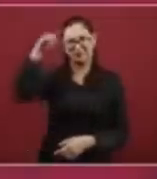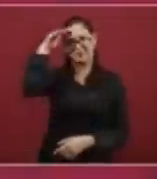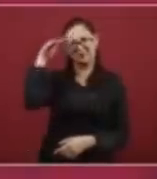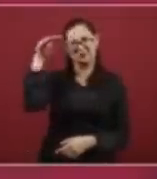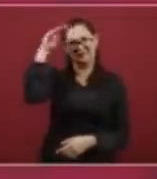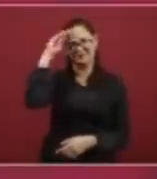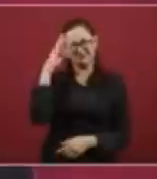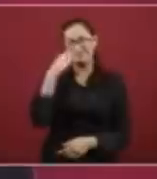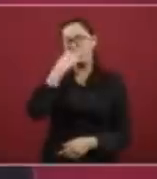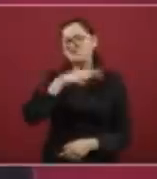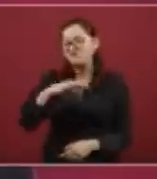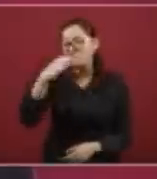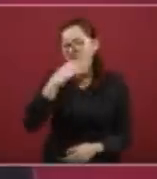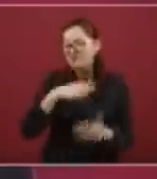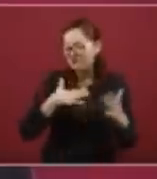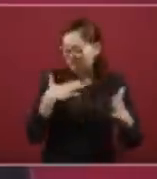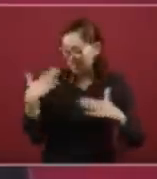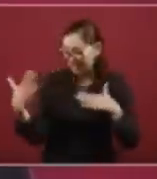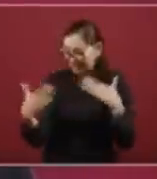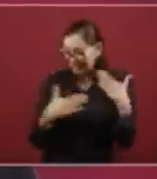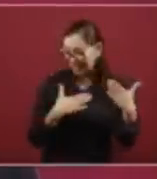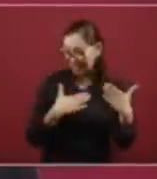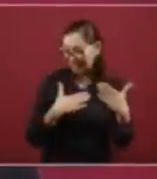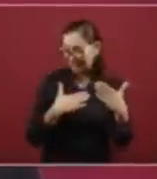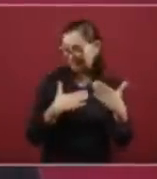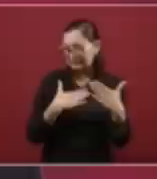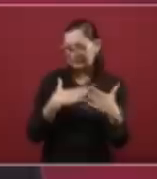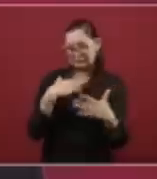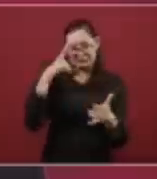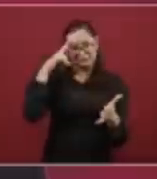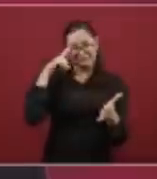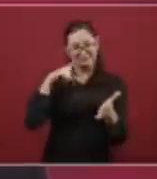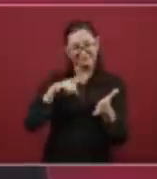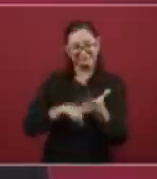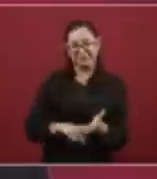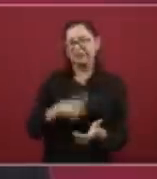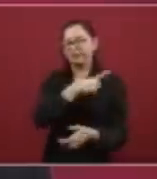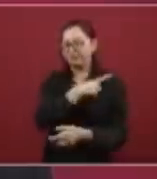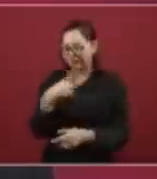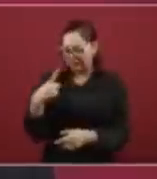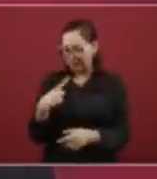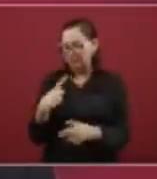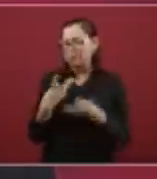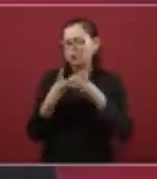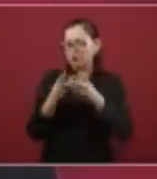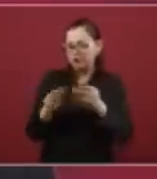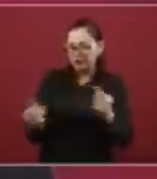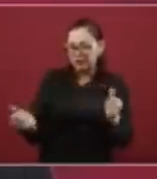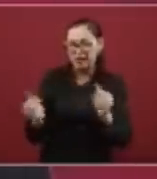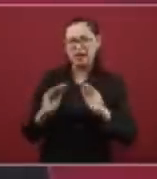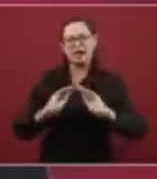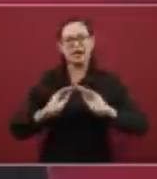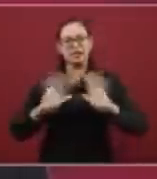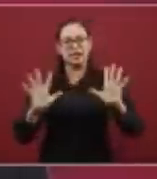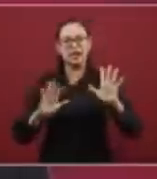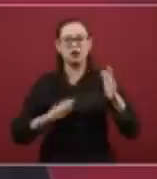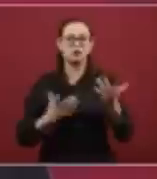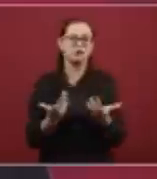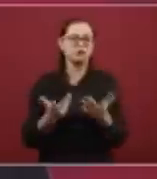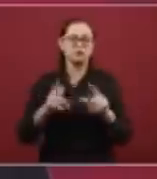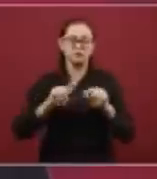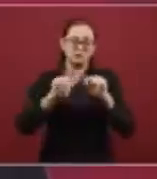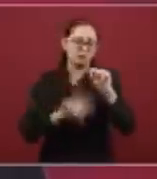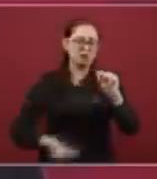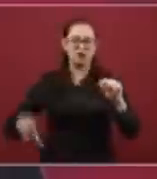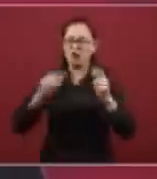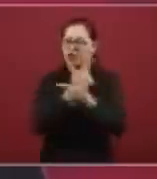no resolvamos este asunto. Desde luego, todos los mexicanos somos libres,